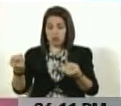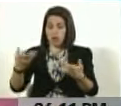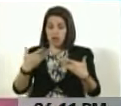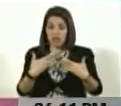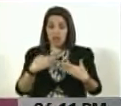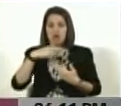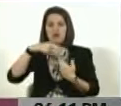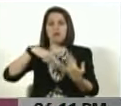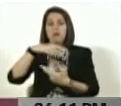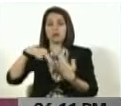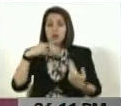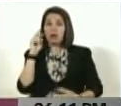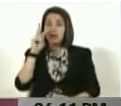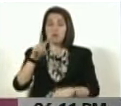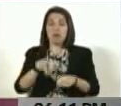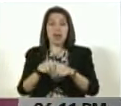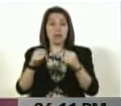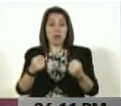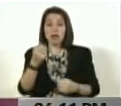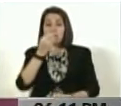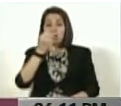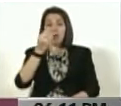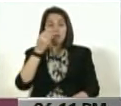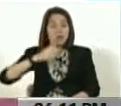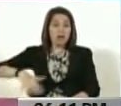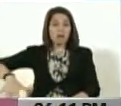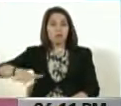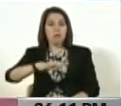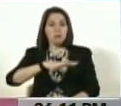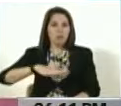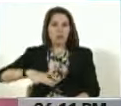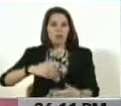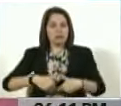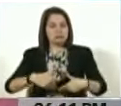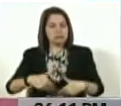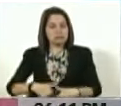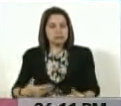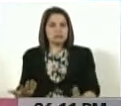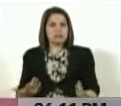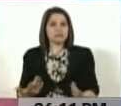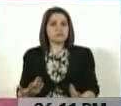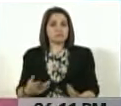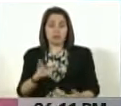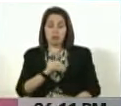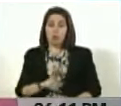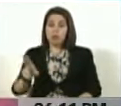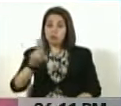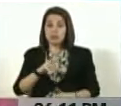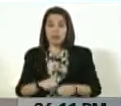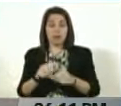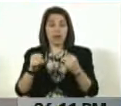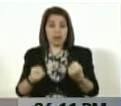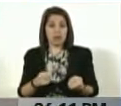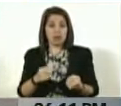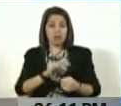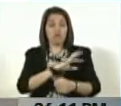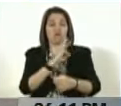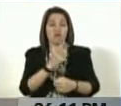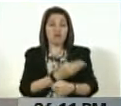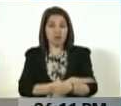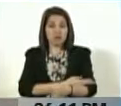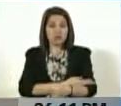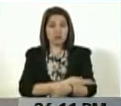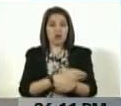los revolucionarios que vemos el pan como un alimento para alimentar a nuestro pueblo en lucha. Y que vamos a usar las panaderías para el fortalecimiento de